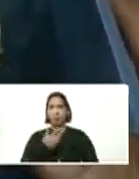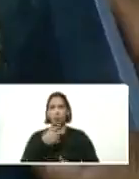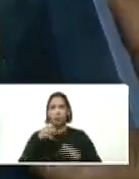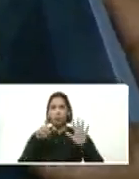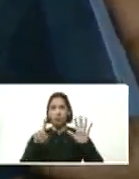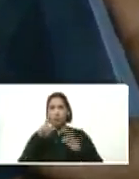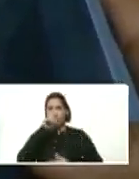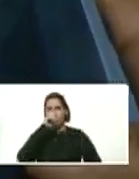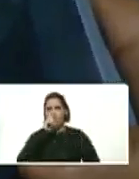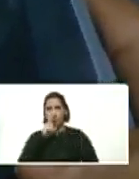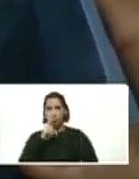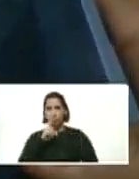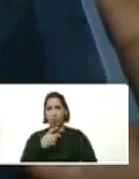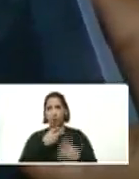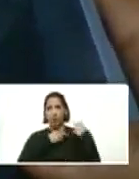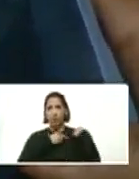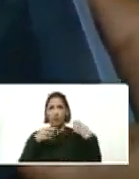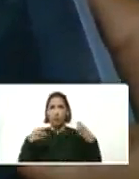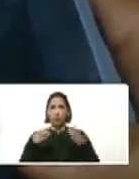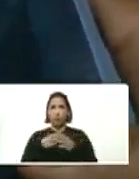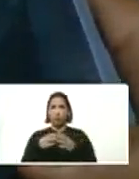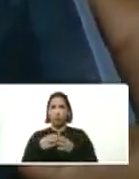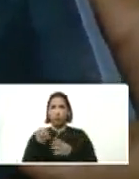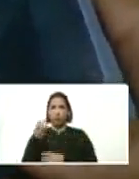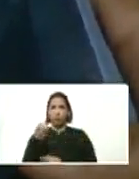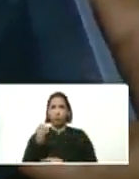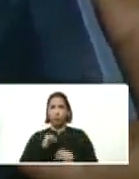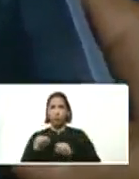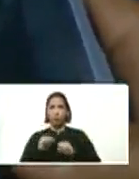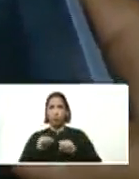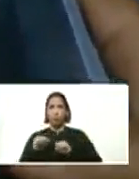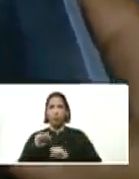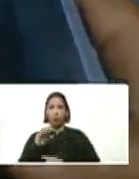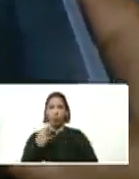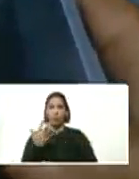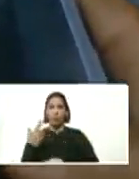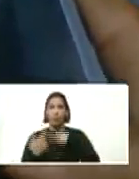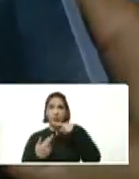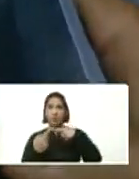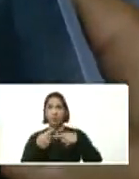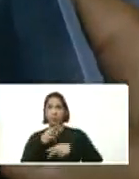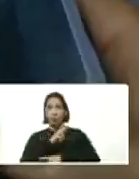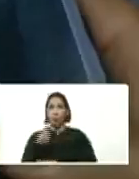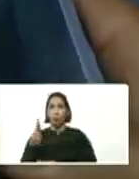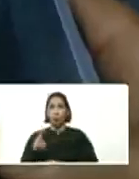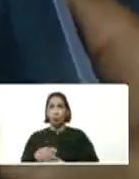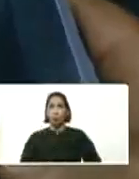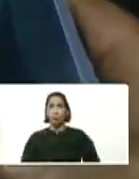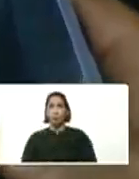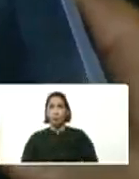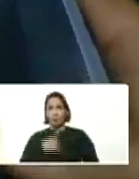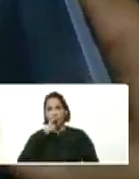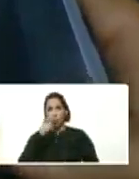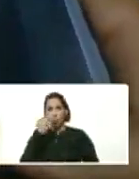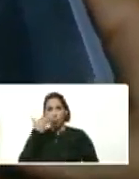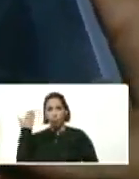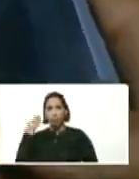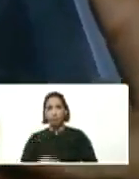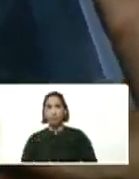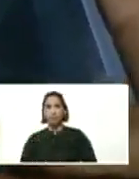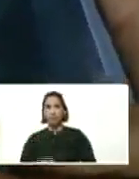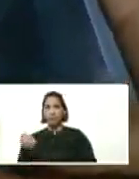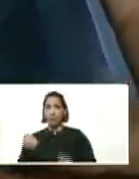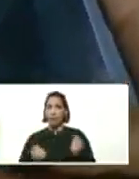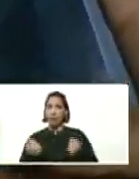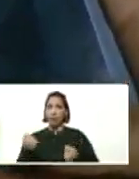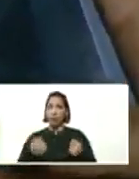años, jefe de la fracción parlamentaria del Movimiento Quinto República, Nicolás Maduro Moros, el camionero